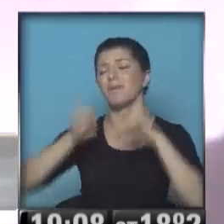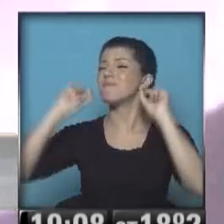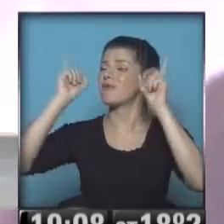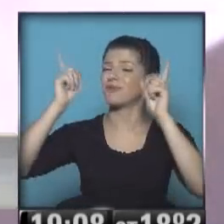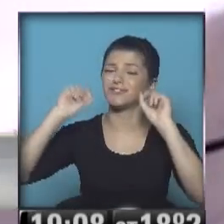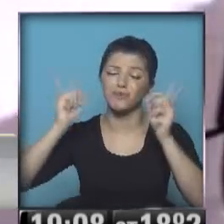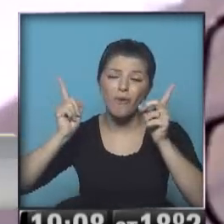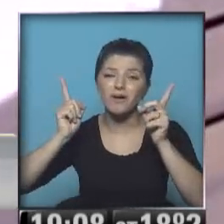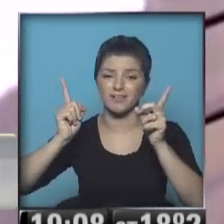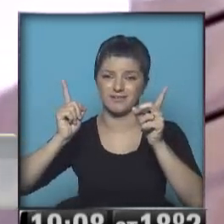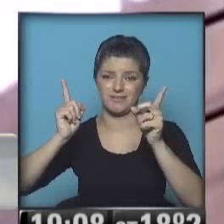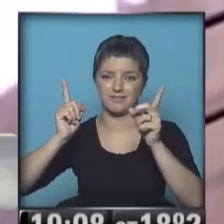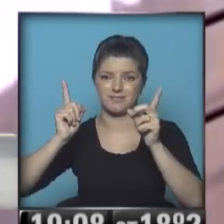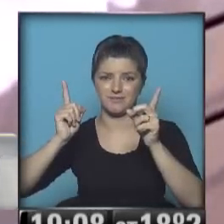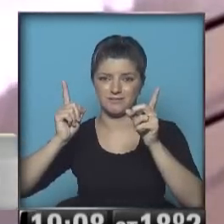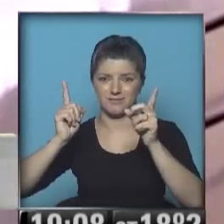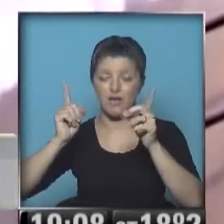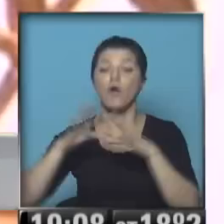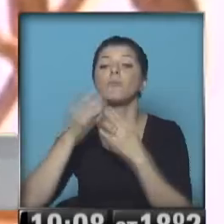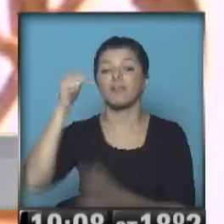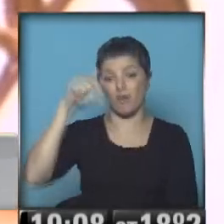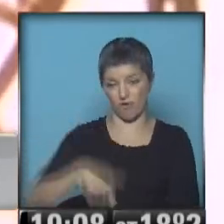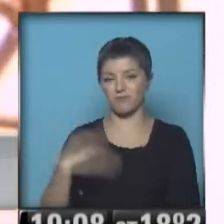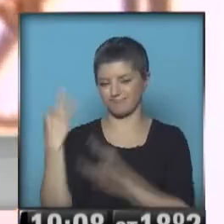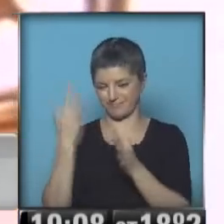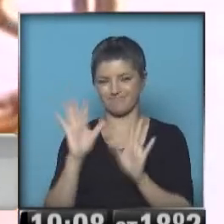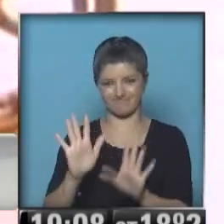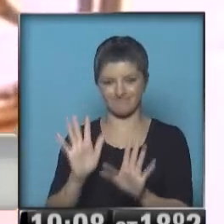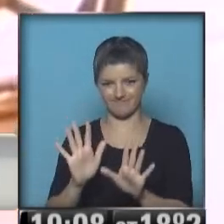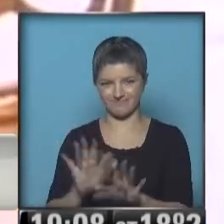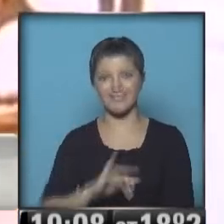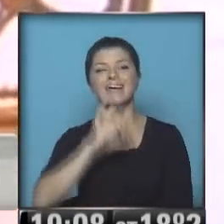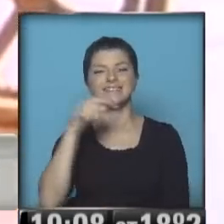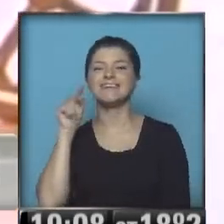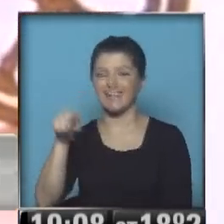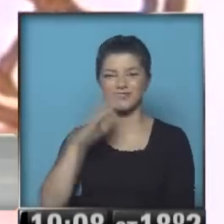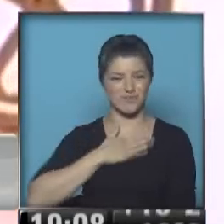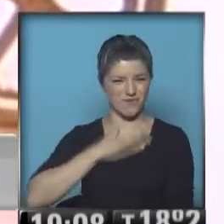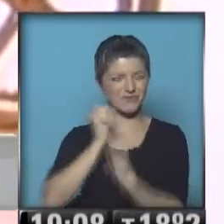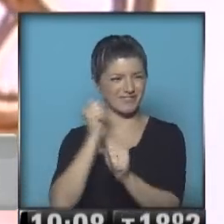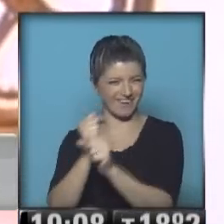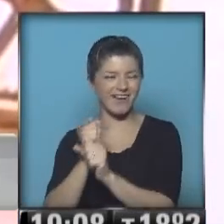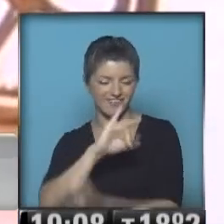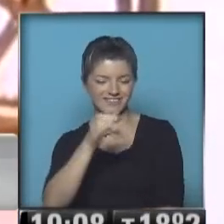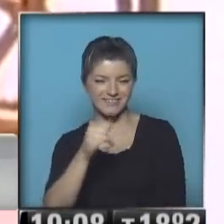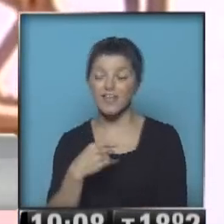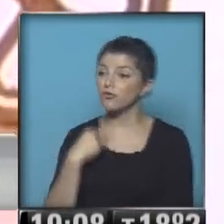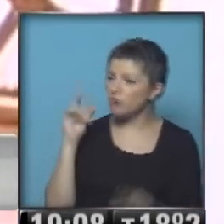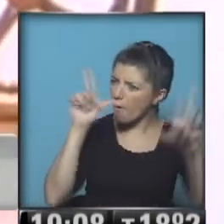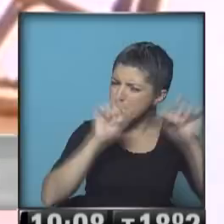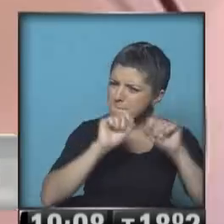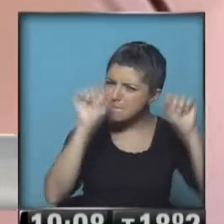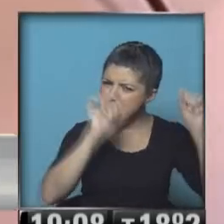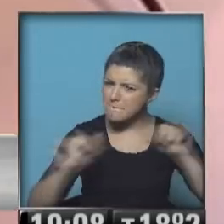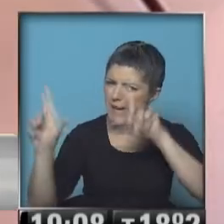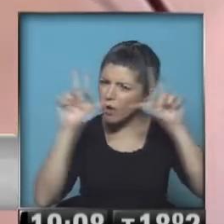todo, porque hoy está presente aquí. Sí, esos son nuestros trabajos. Estoy viendo exactamente en cámara, y todos